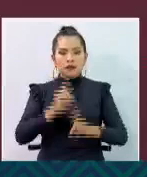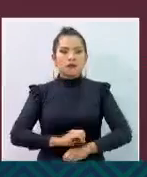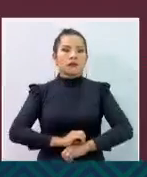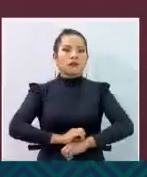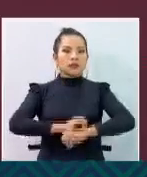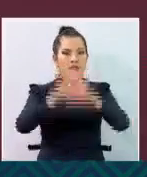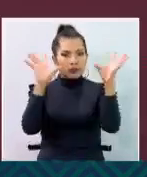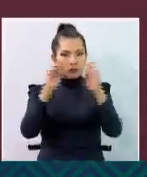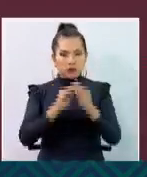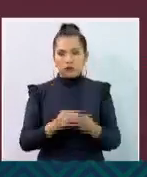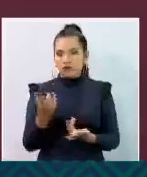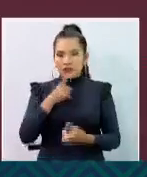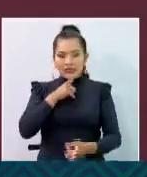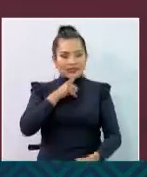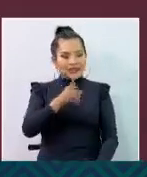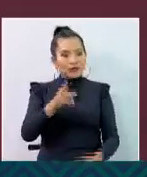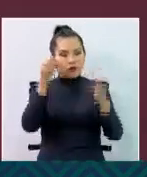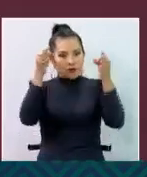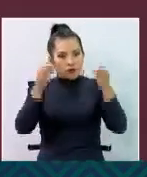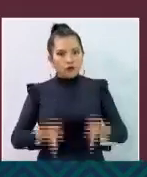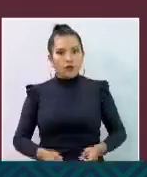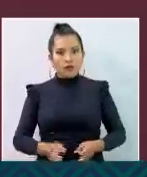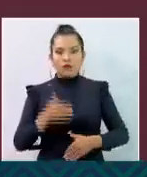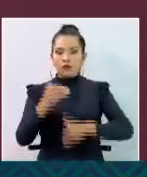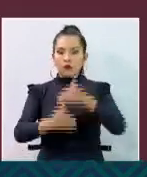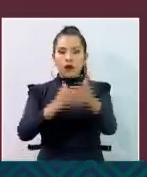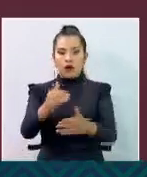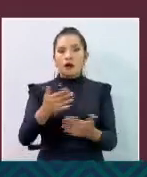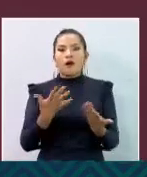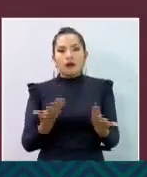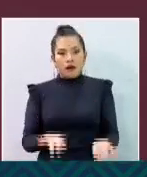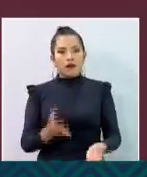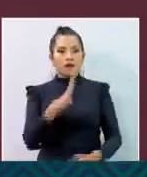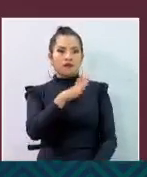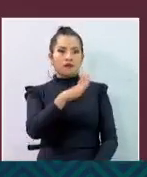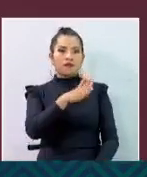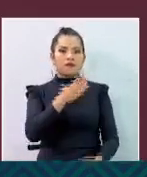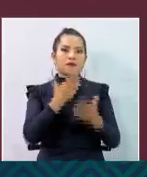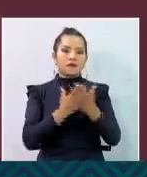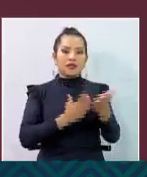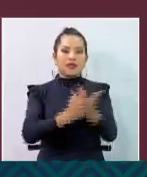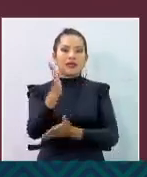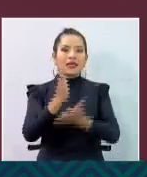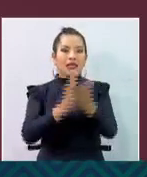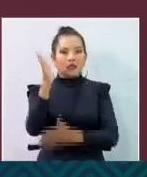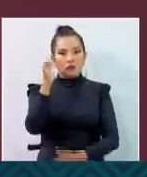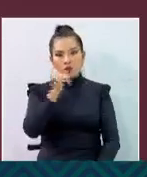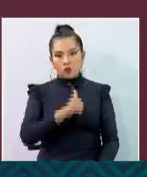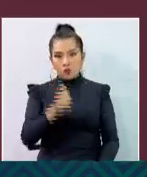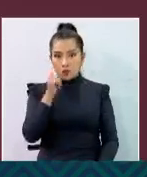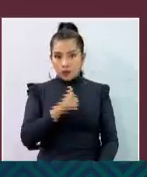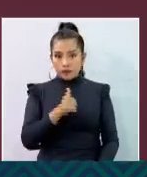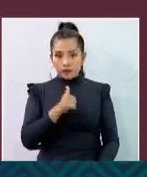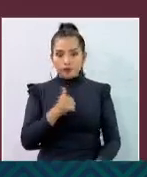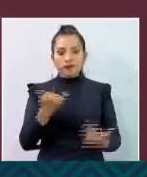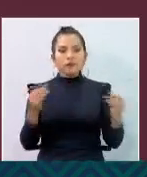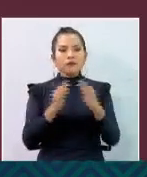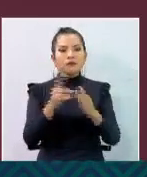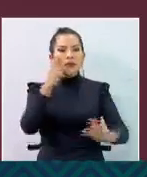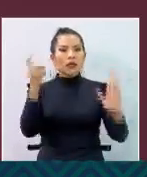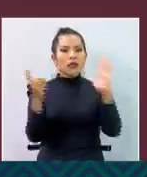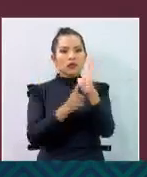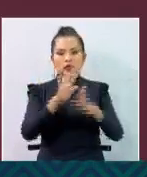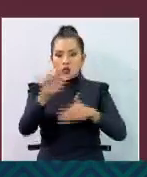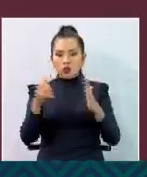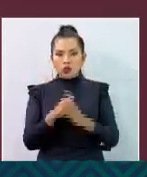estoy firmemente convencida de que ha habido un avance significativo en cuanto al ejercicio de derechos de las mujeres, al reconocimiento